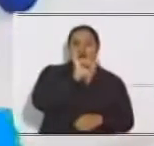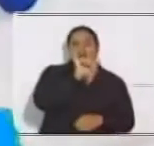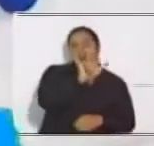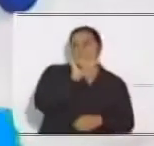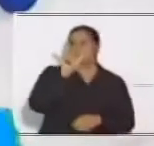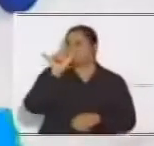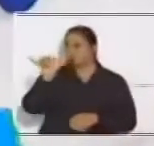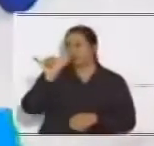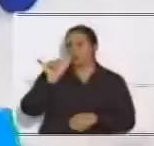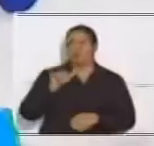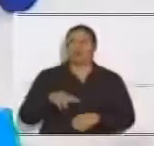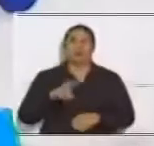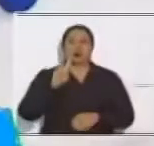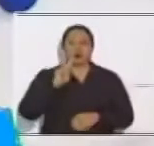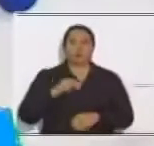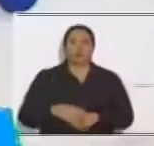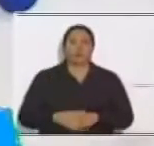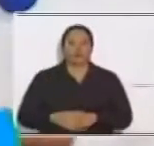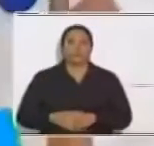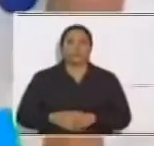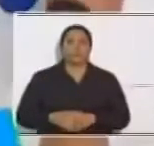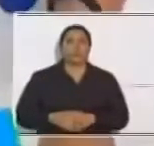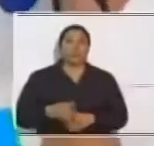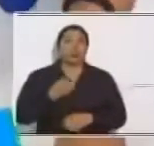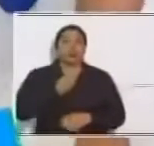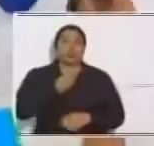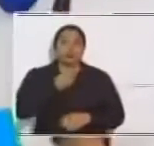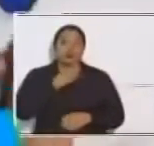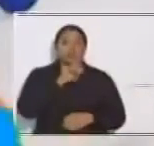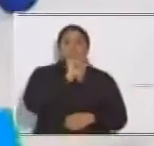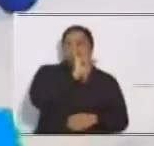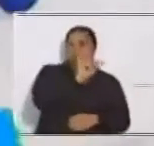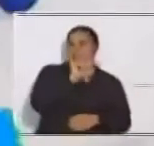o menos, aproximadamente. No lo tienen que medir, ¿sí?